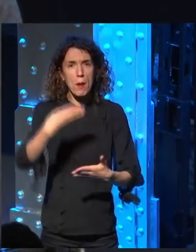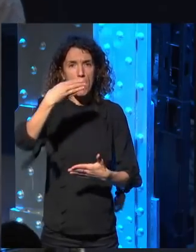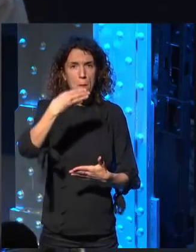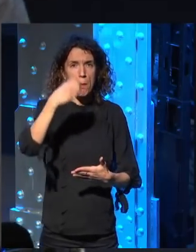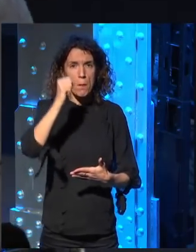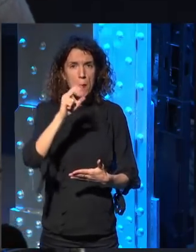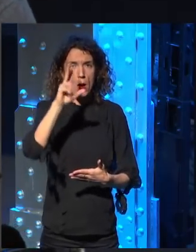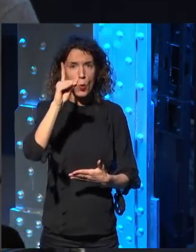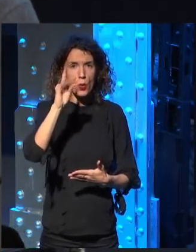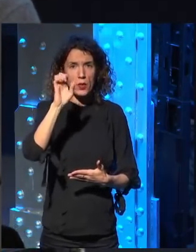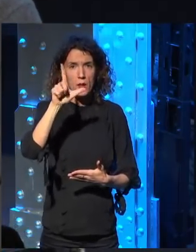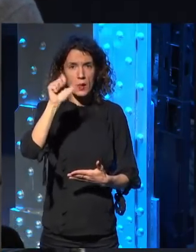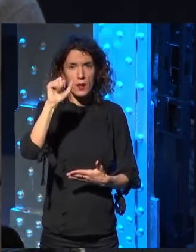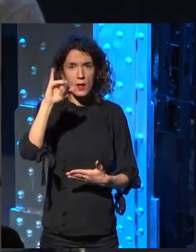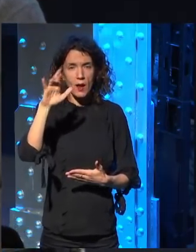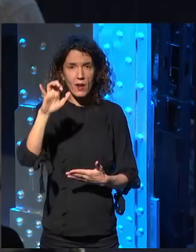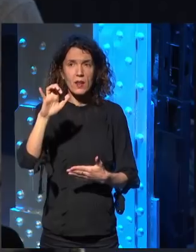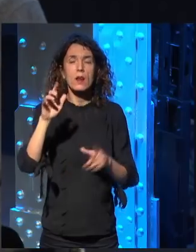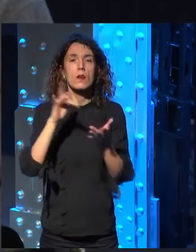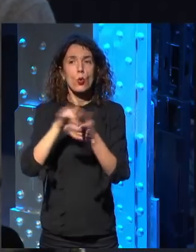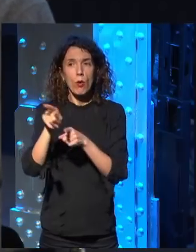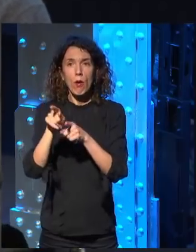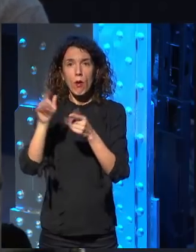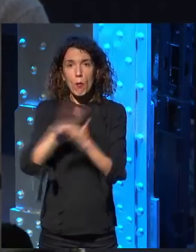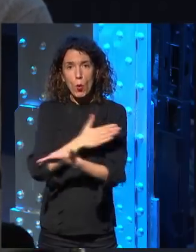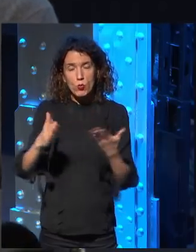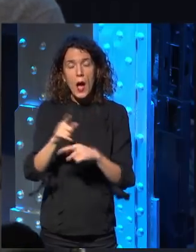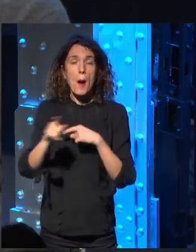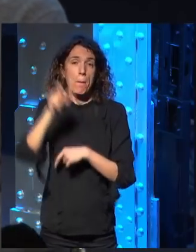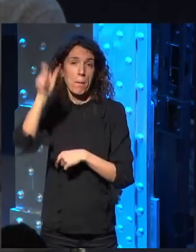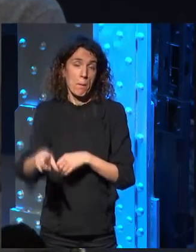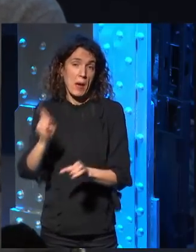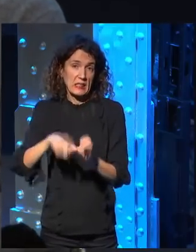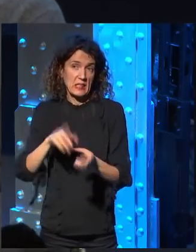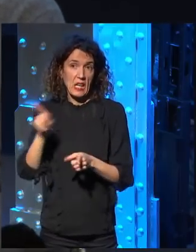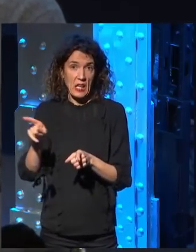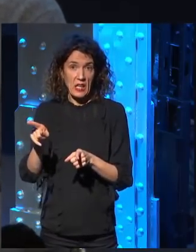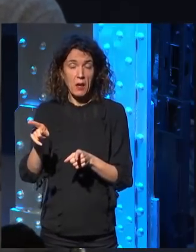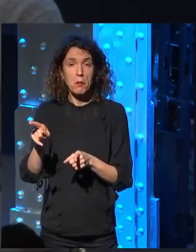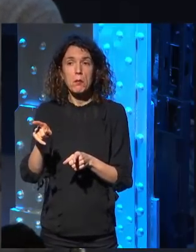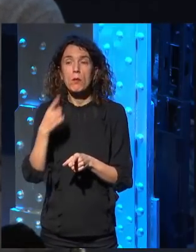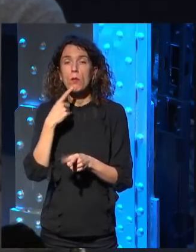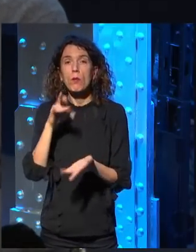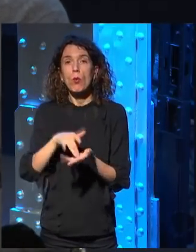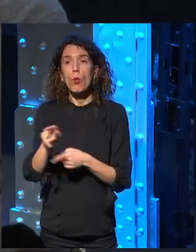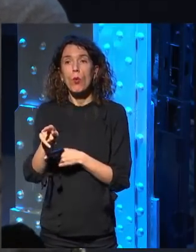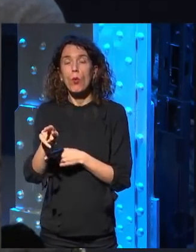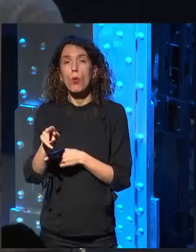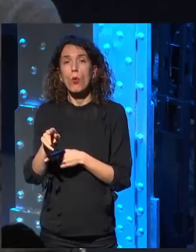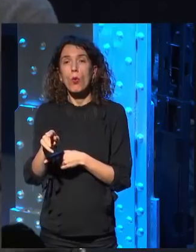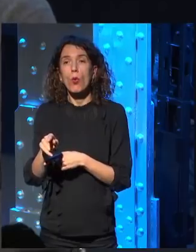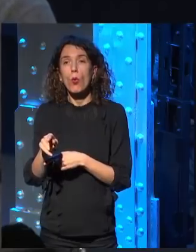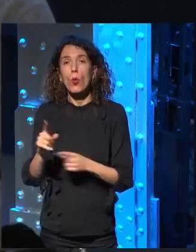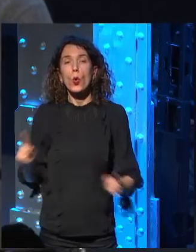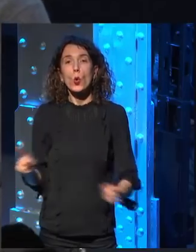ese que está dedicado a une passante, ¿no? A una pasajera, que es cuando se cruza con